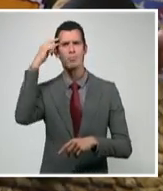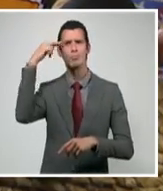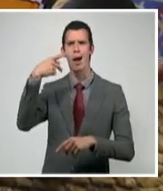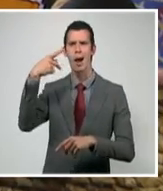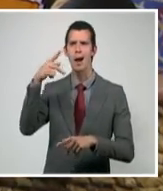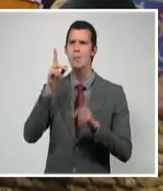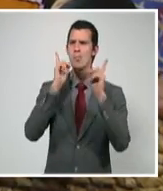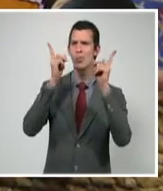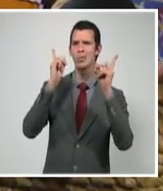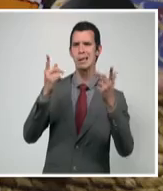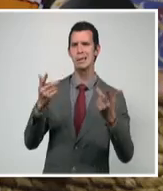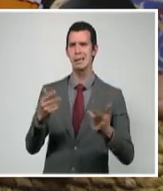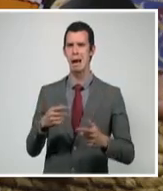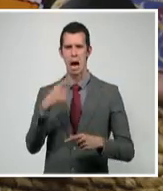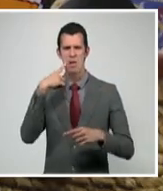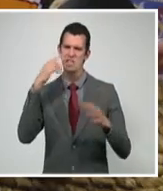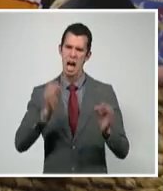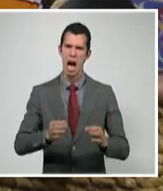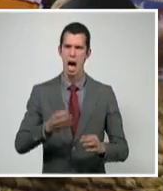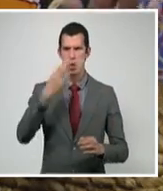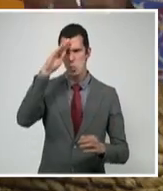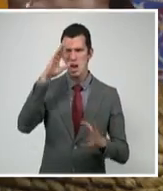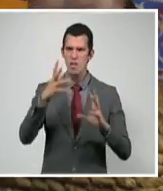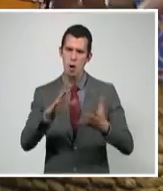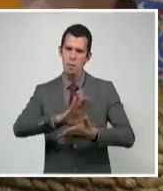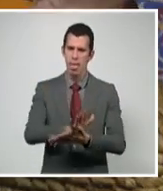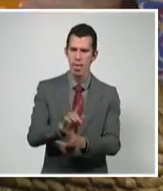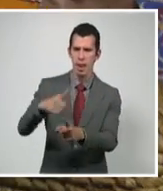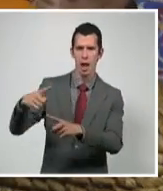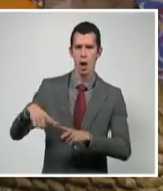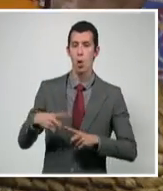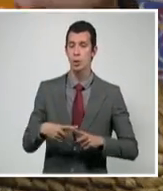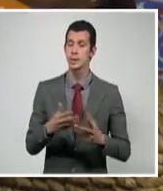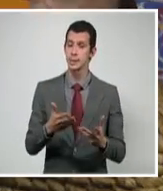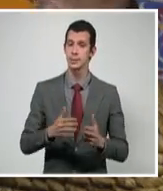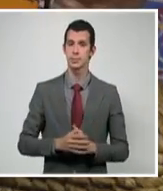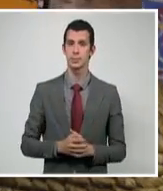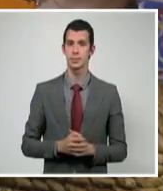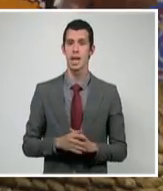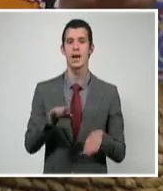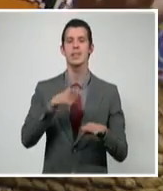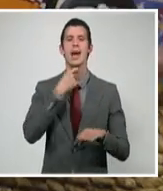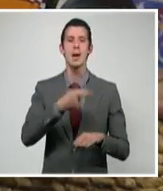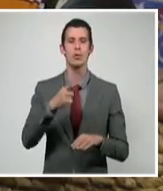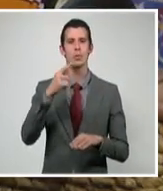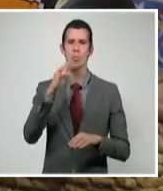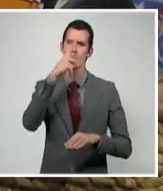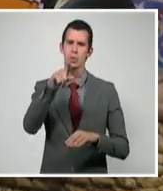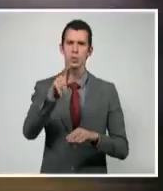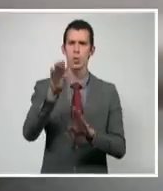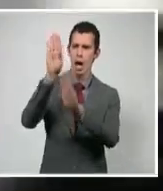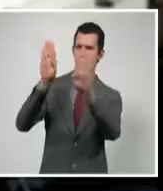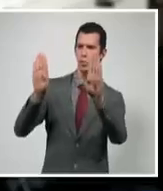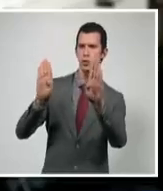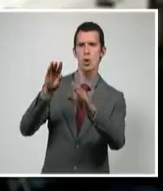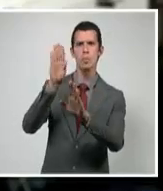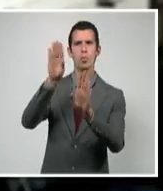tradicionales de las galerías, los museos, los lugares más, vamos a decir, convencionalmente ligados al